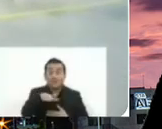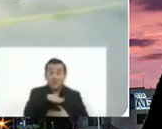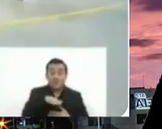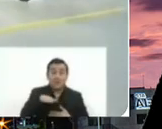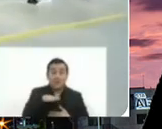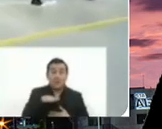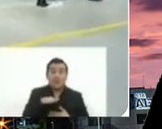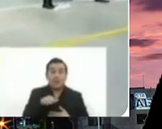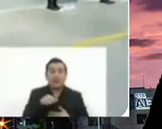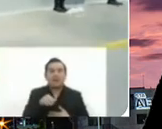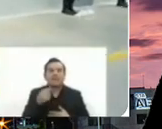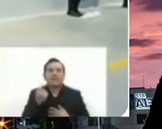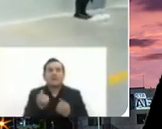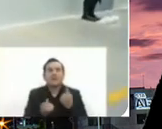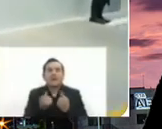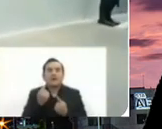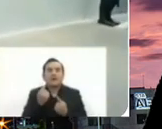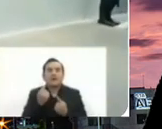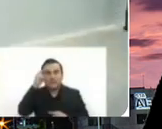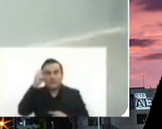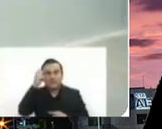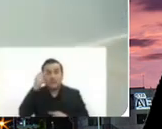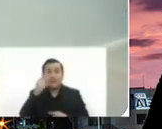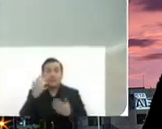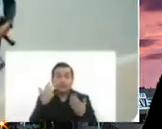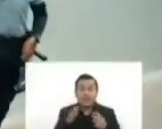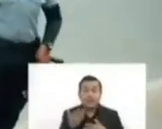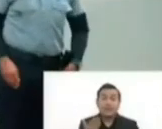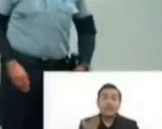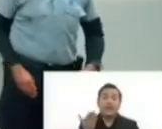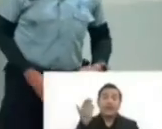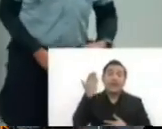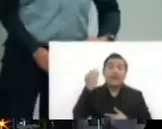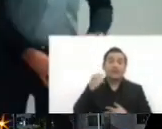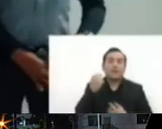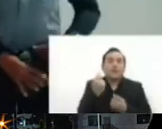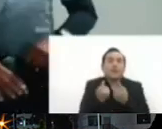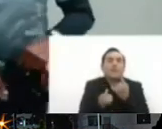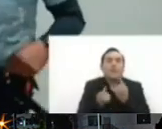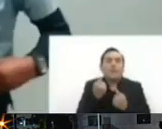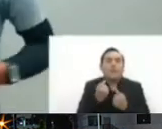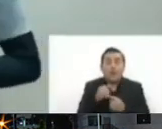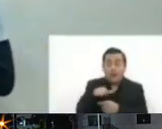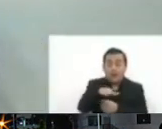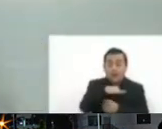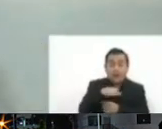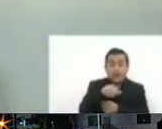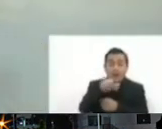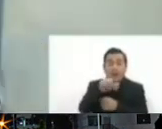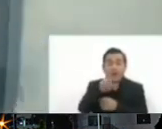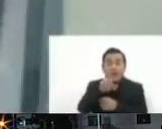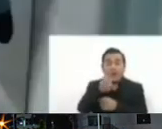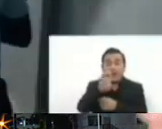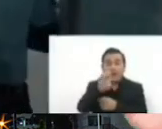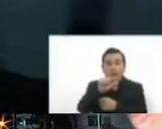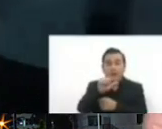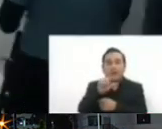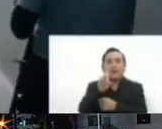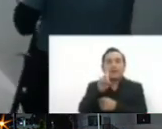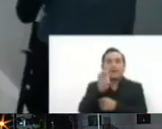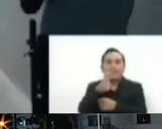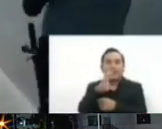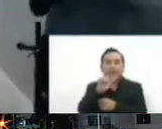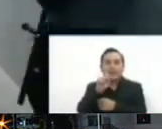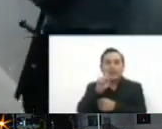Vaya, hijo del maíz, esto es a lo que se va a enfrentar todo aquel pandillero que se porte mal. Va a estar en esa